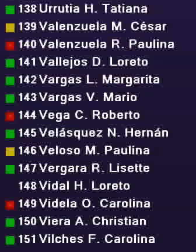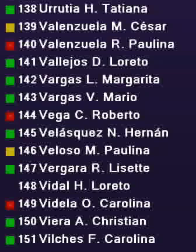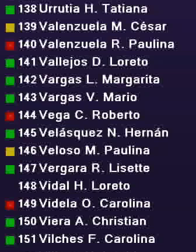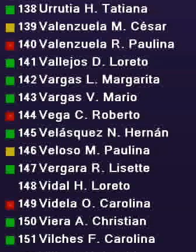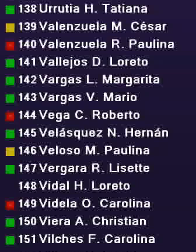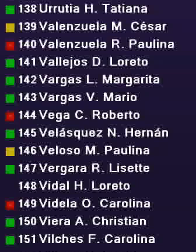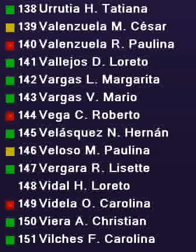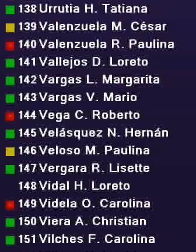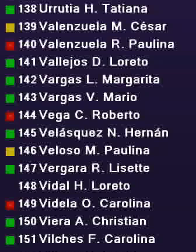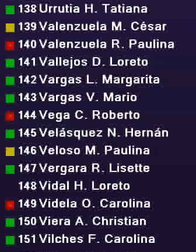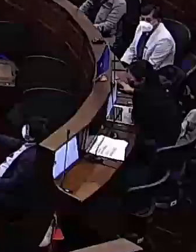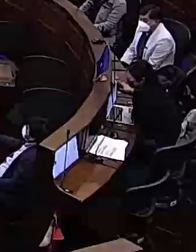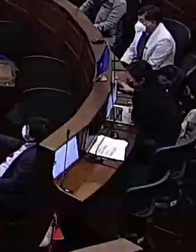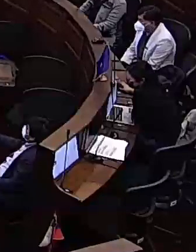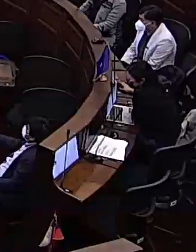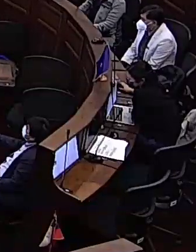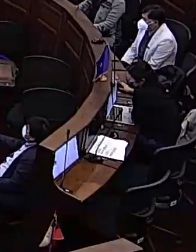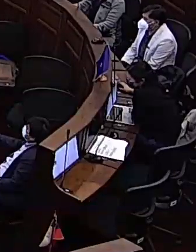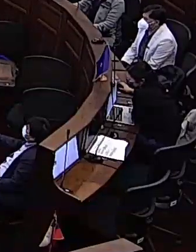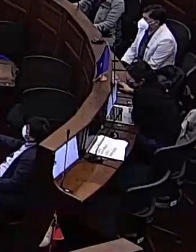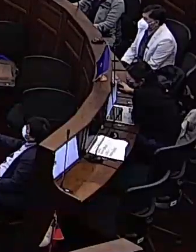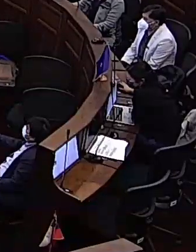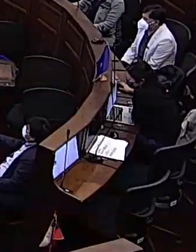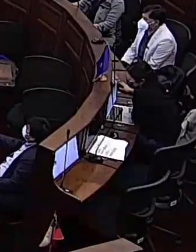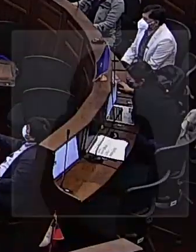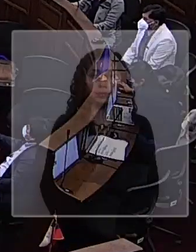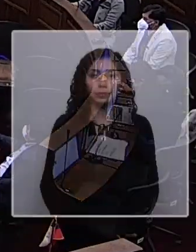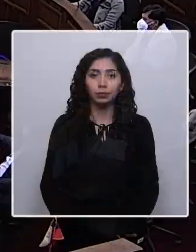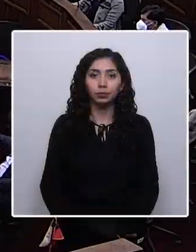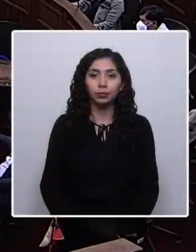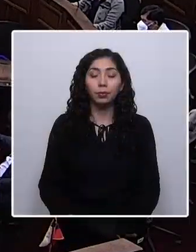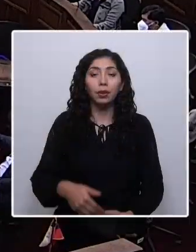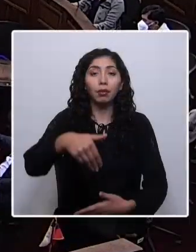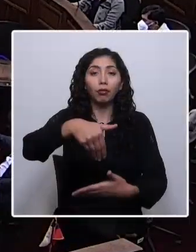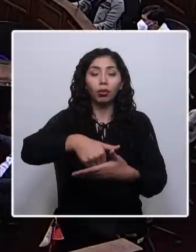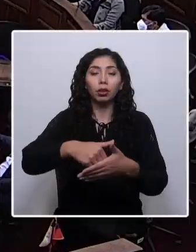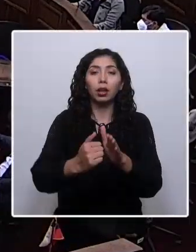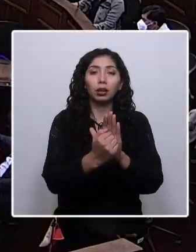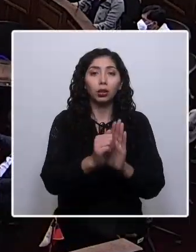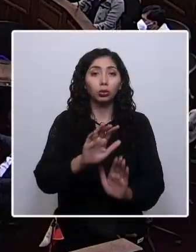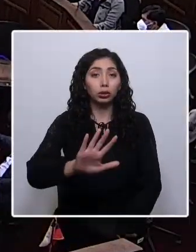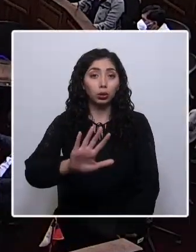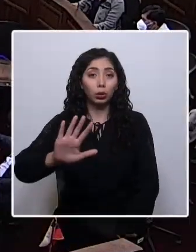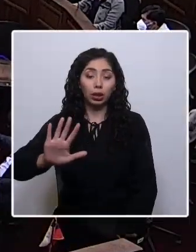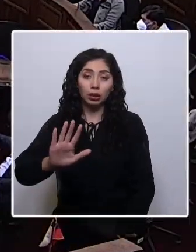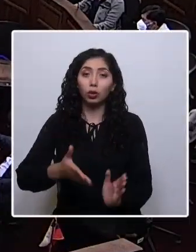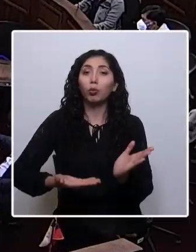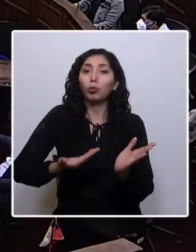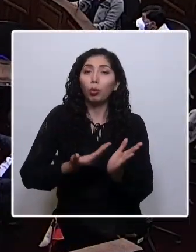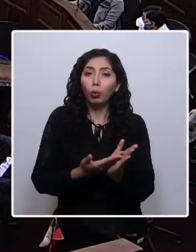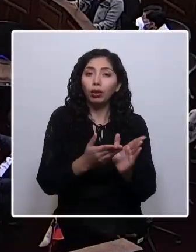En votación particular, el artículo 55 que ha propuesto la Comisión en su informe.